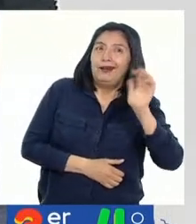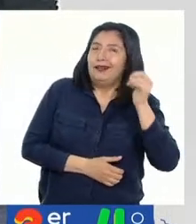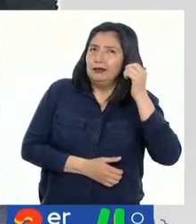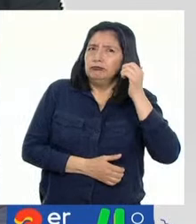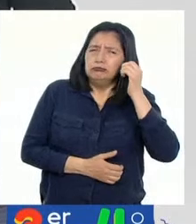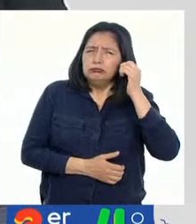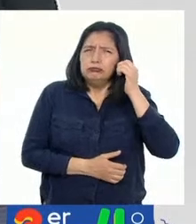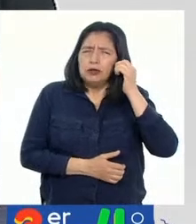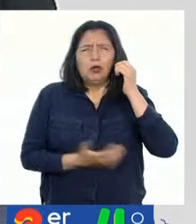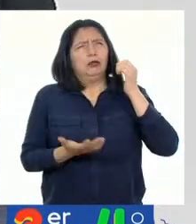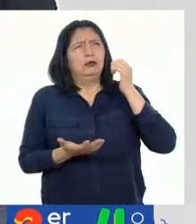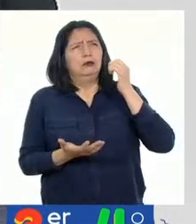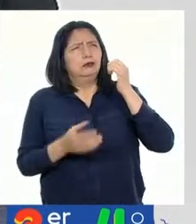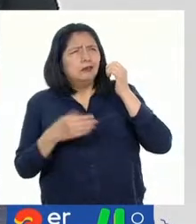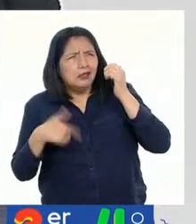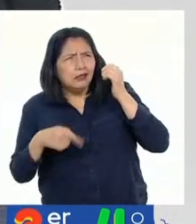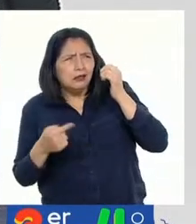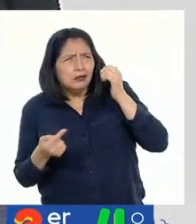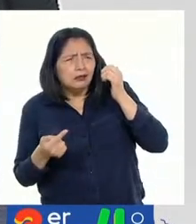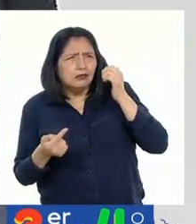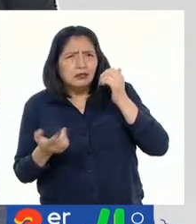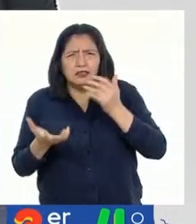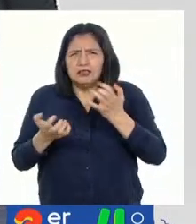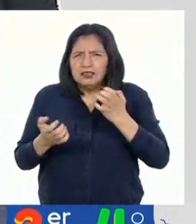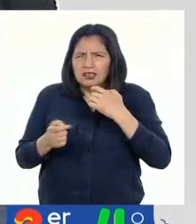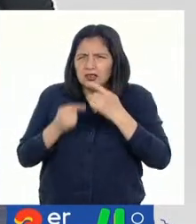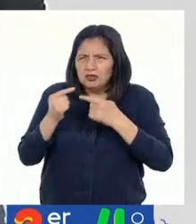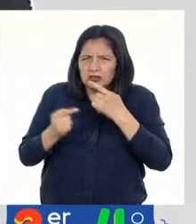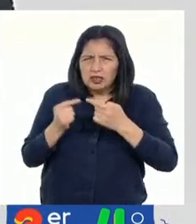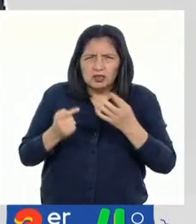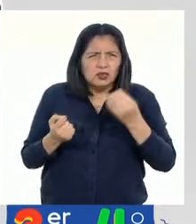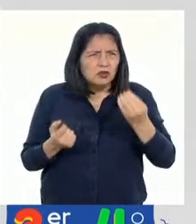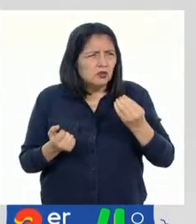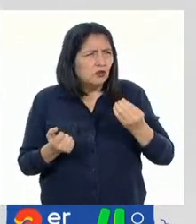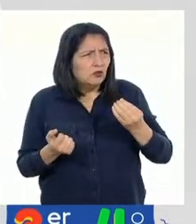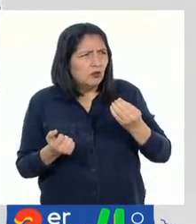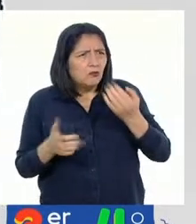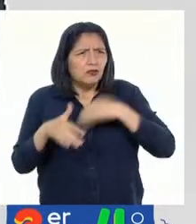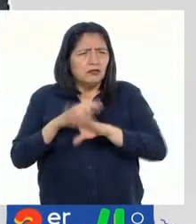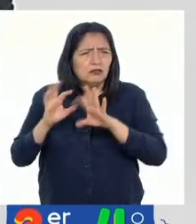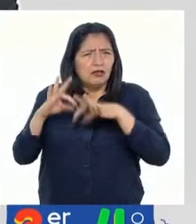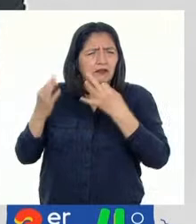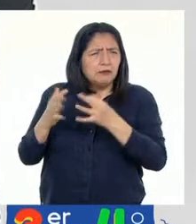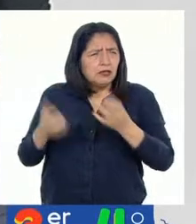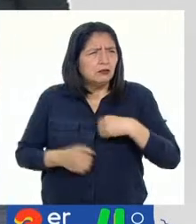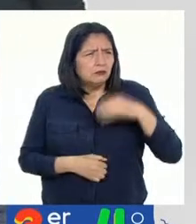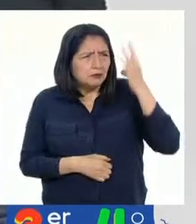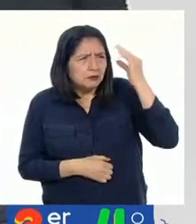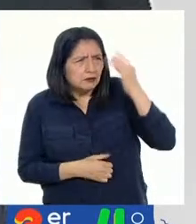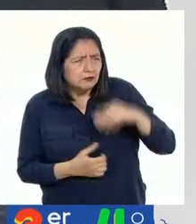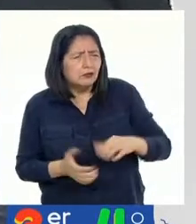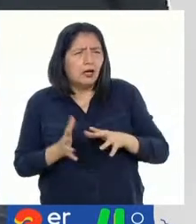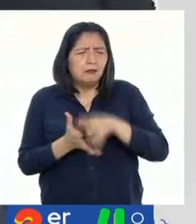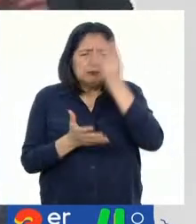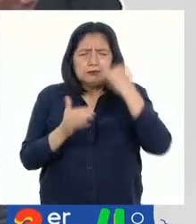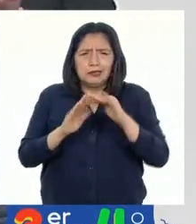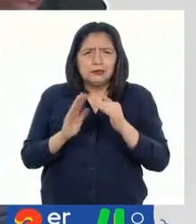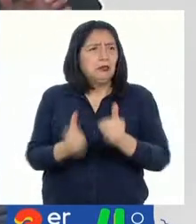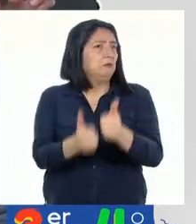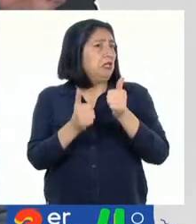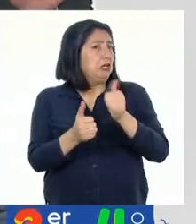¿Hola? ¿Cómo? ¿Que quieren contar cómo vivieron Aprendo en Casa en familia? ¡Genial! ¡Claro que